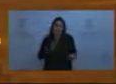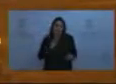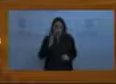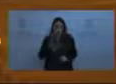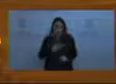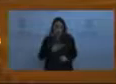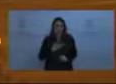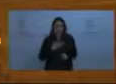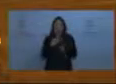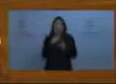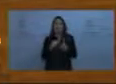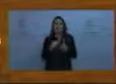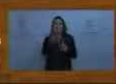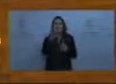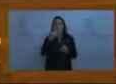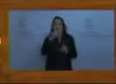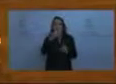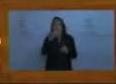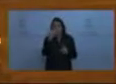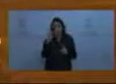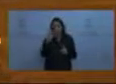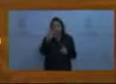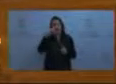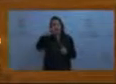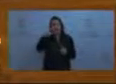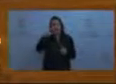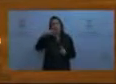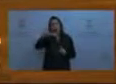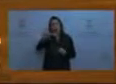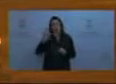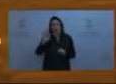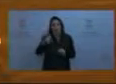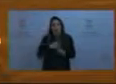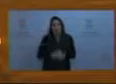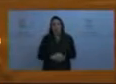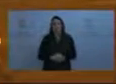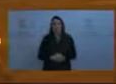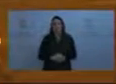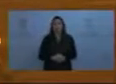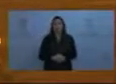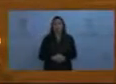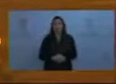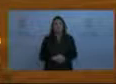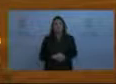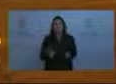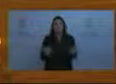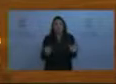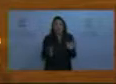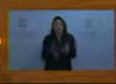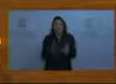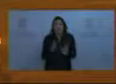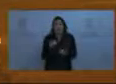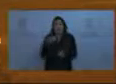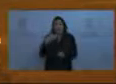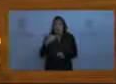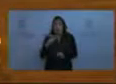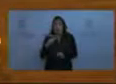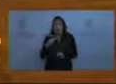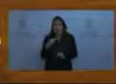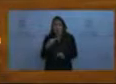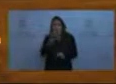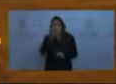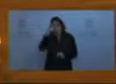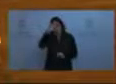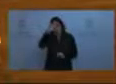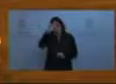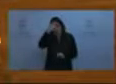trigo y cebada y centeno. Si encontramos con que es el único remedio que tienen para esta enfermedad y